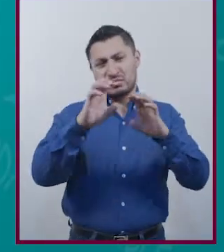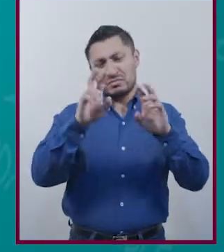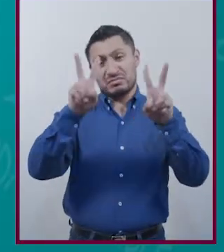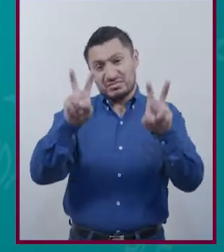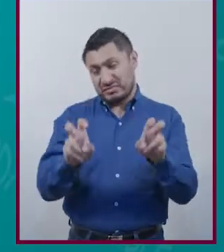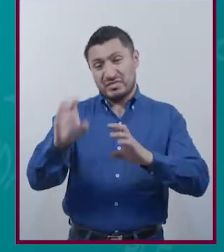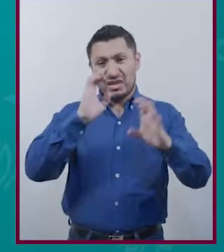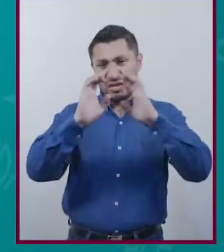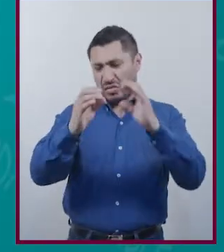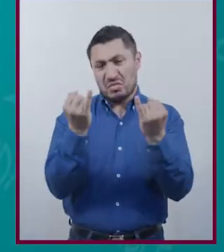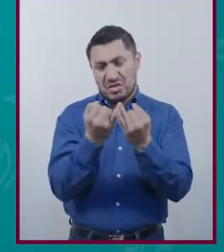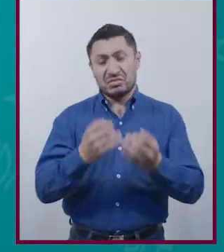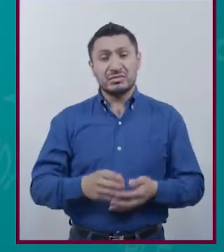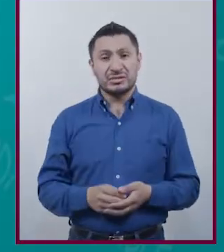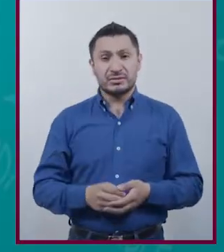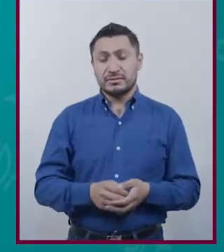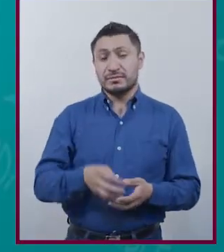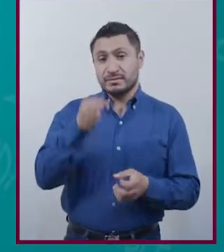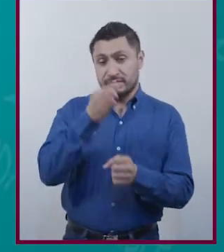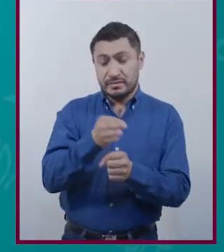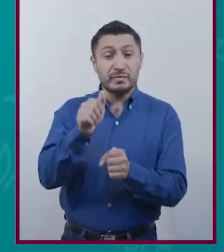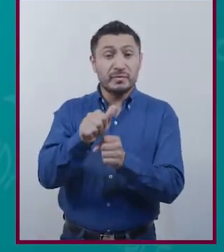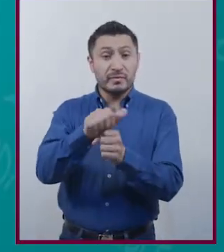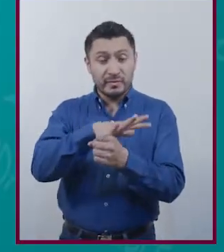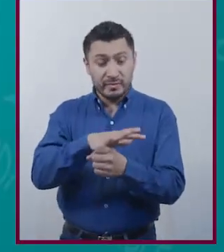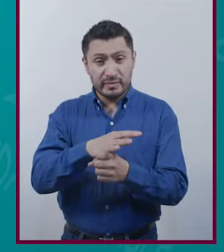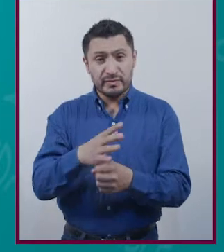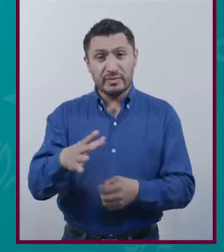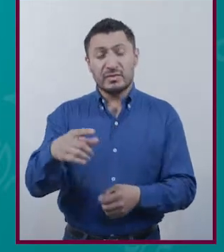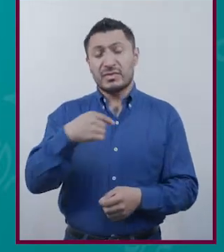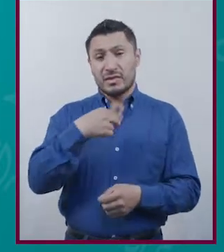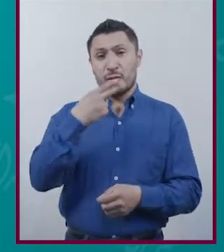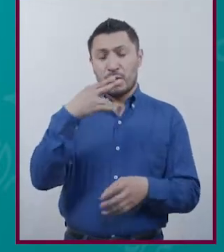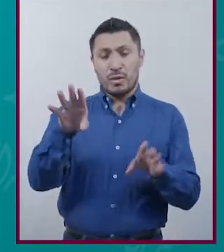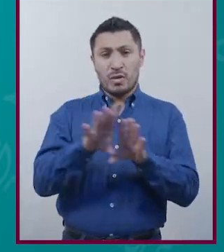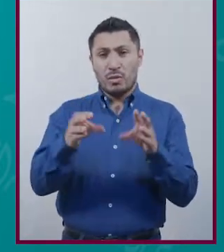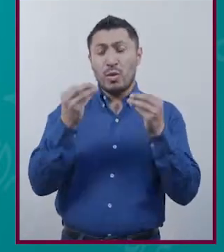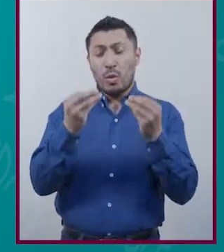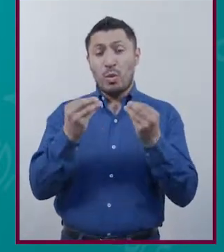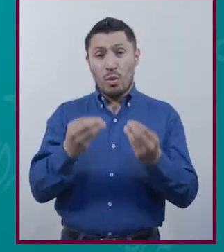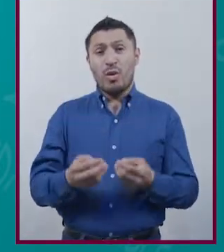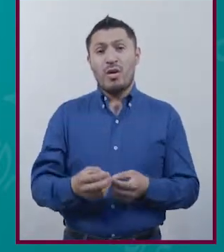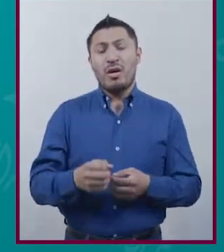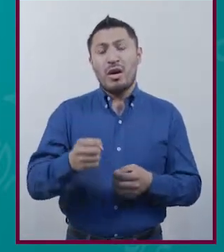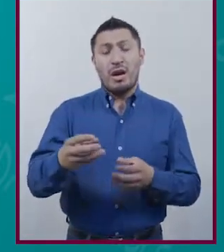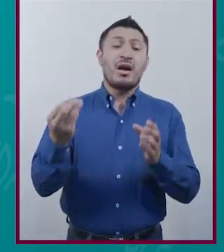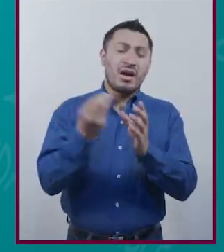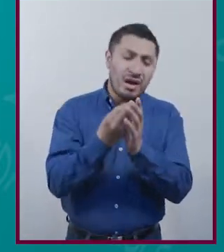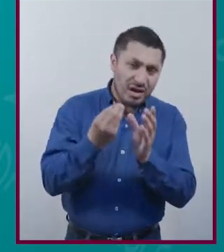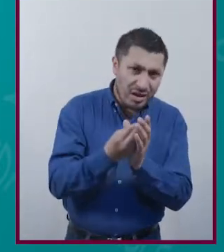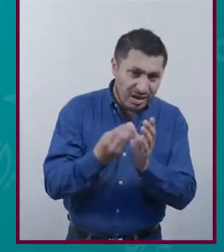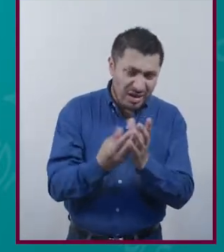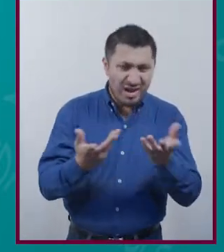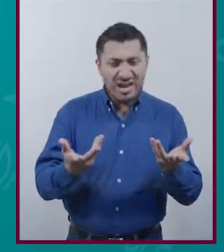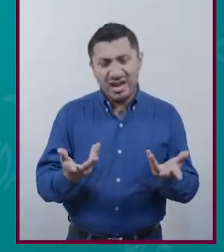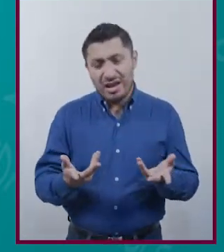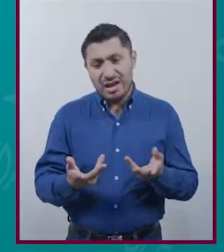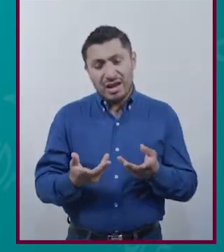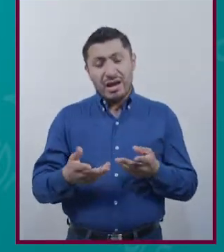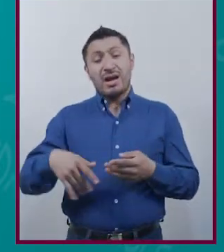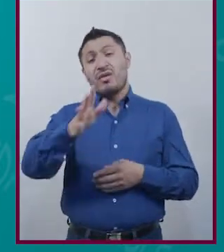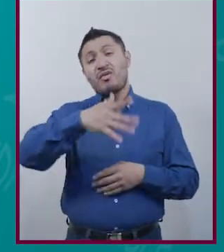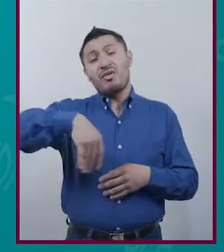en esta temporada de pandemia sí lo he ocupado como mucho para las clases, para buscar más